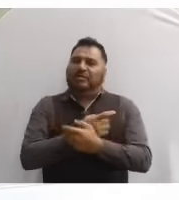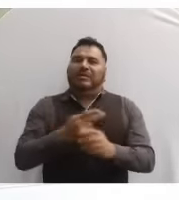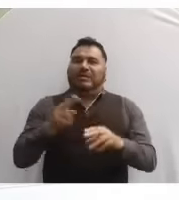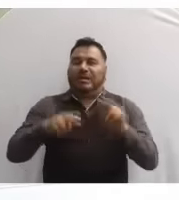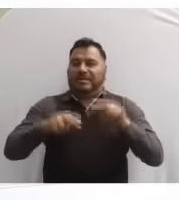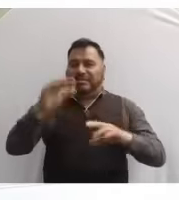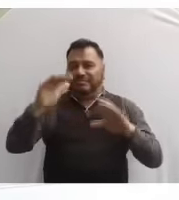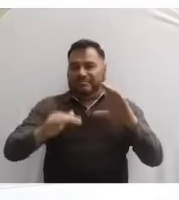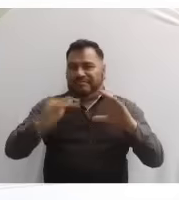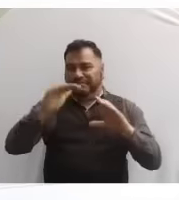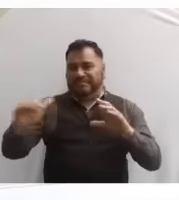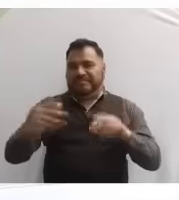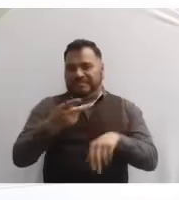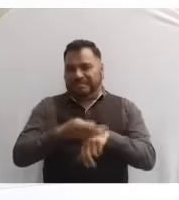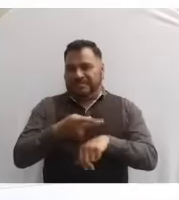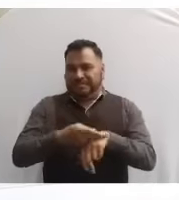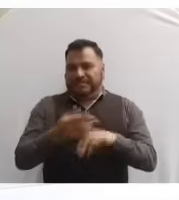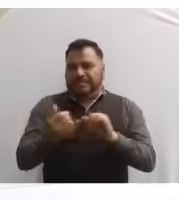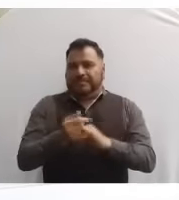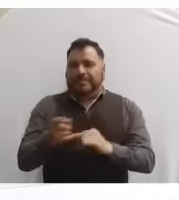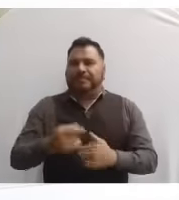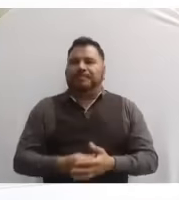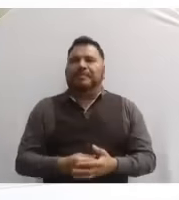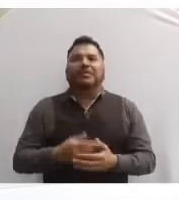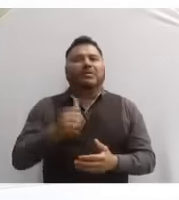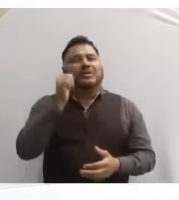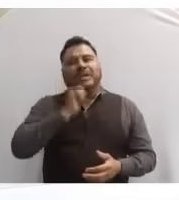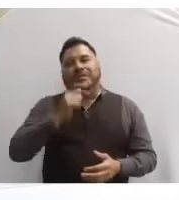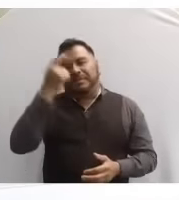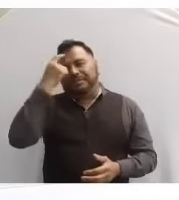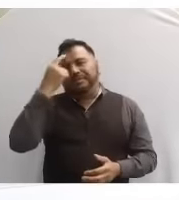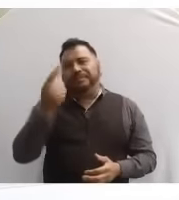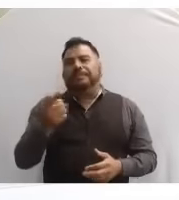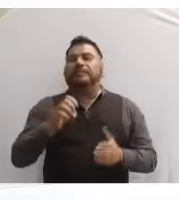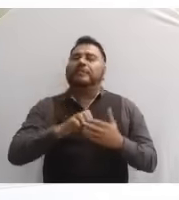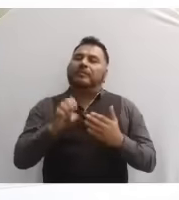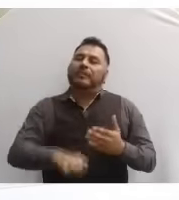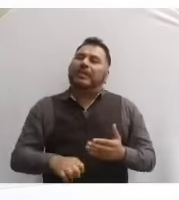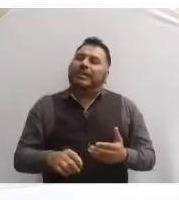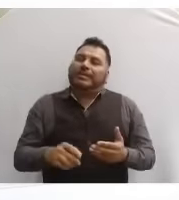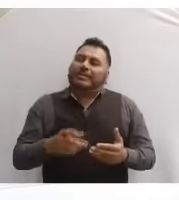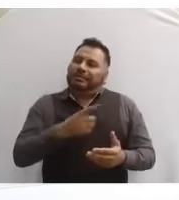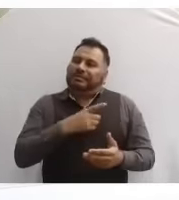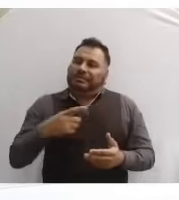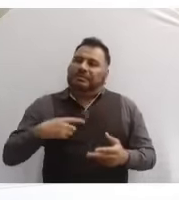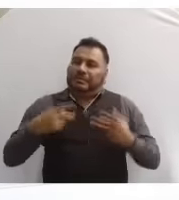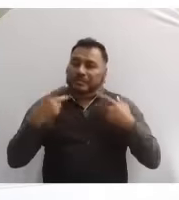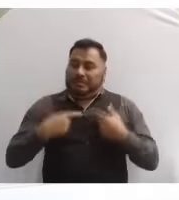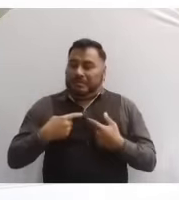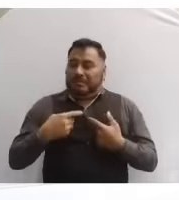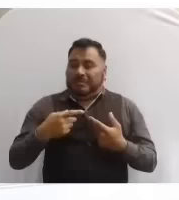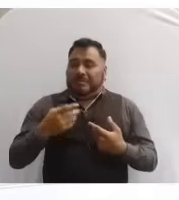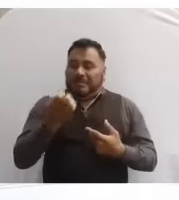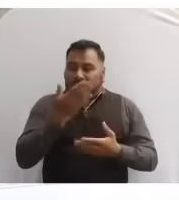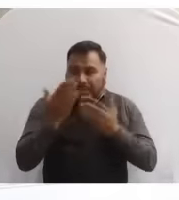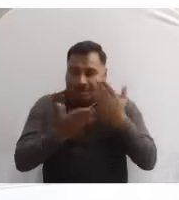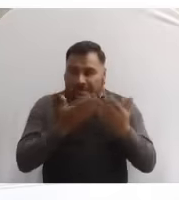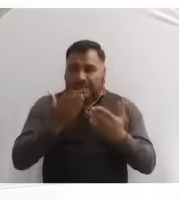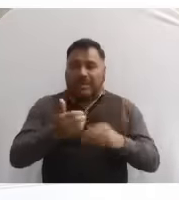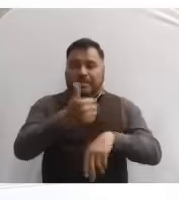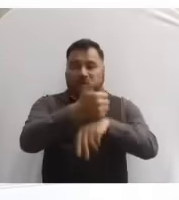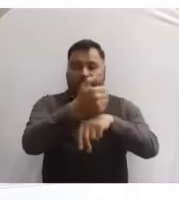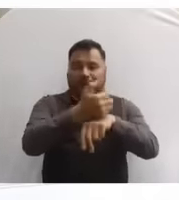superior. Siempre he pensado que debe haber el mismo número de preparatorias